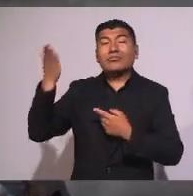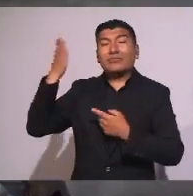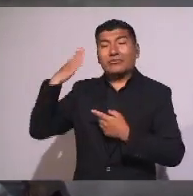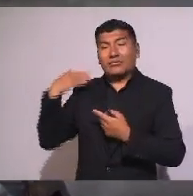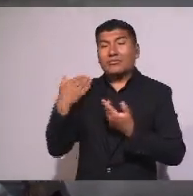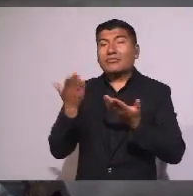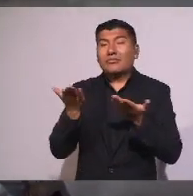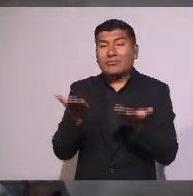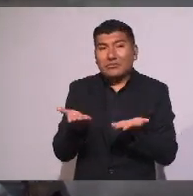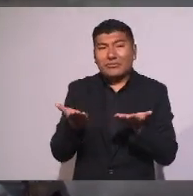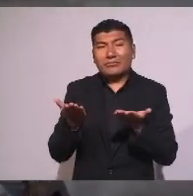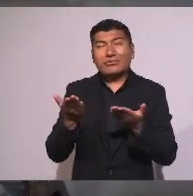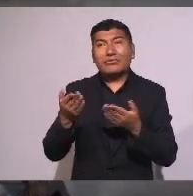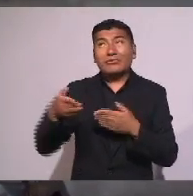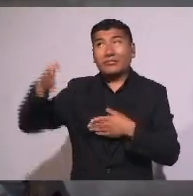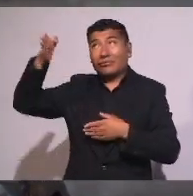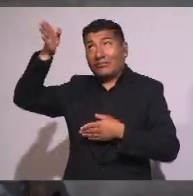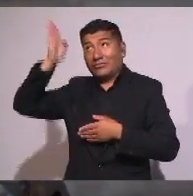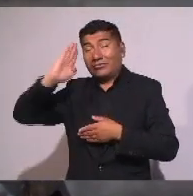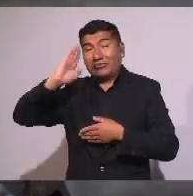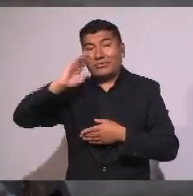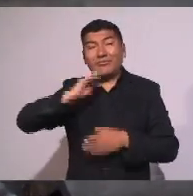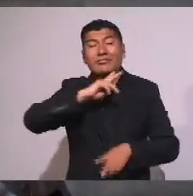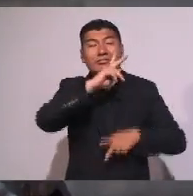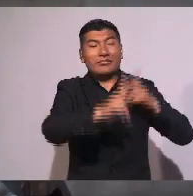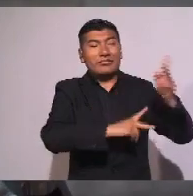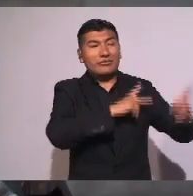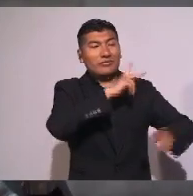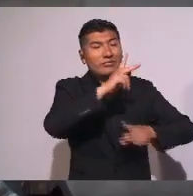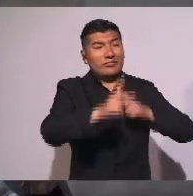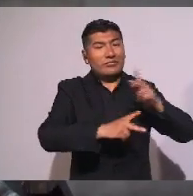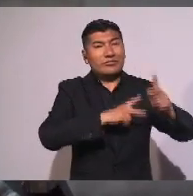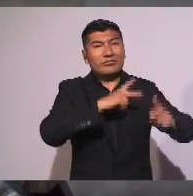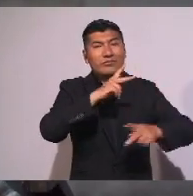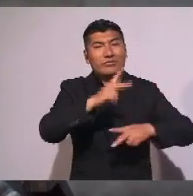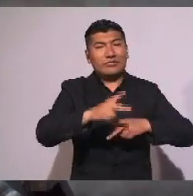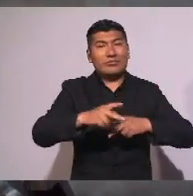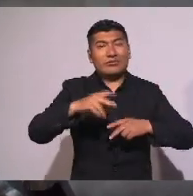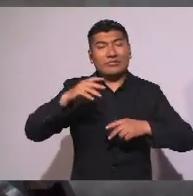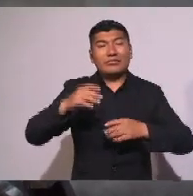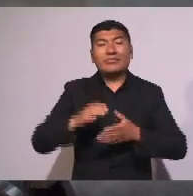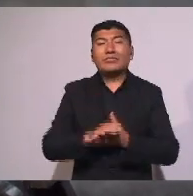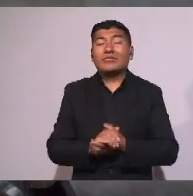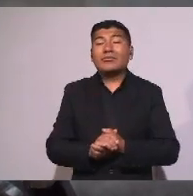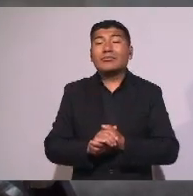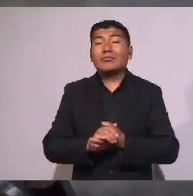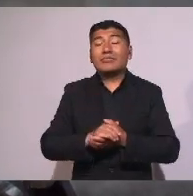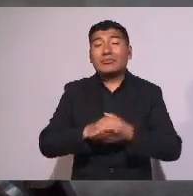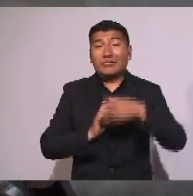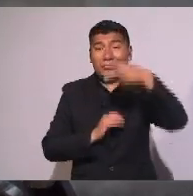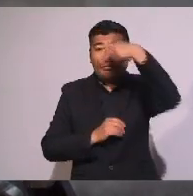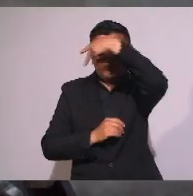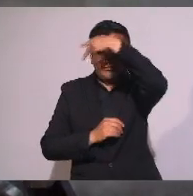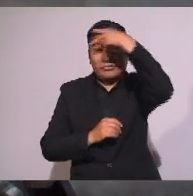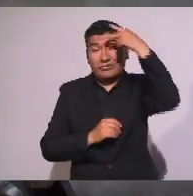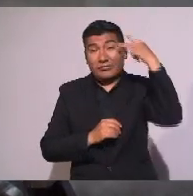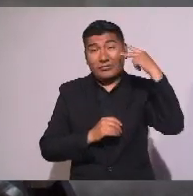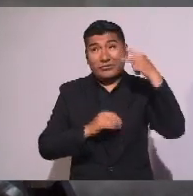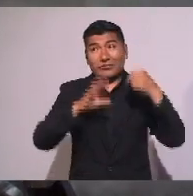había entre Dios y el hombre, entre el hombre y Dios. La Pascua,